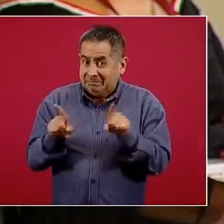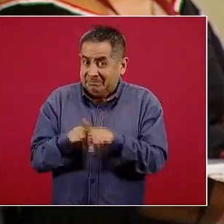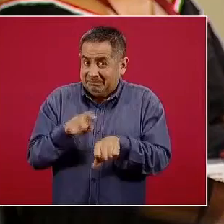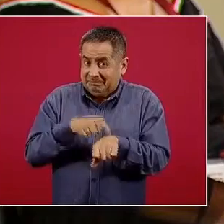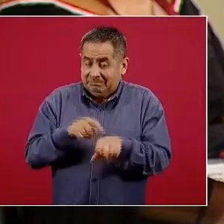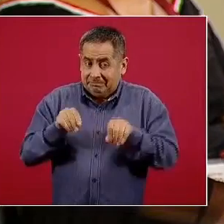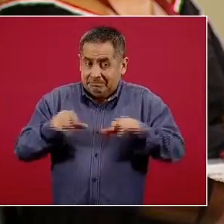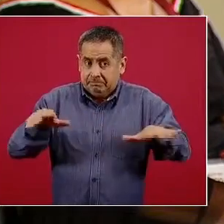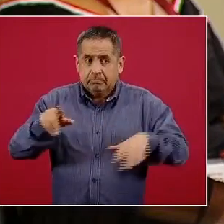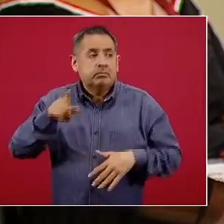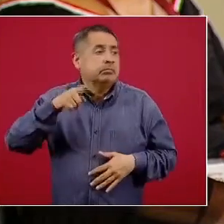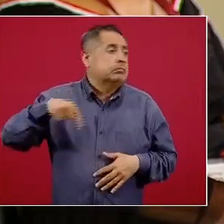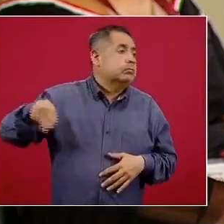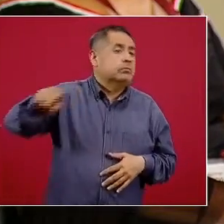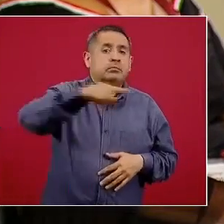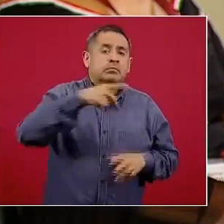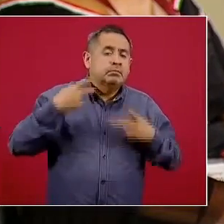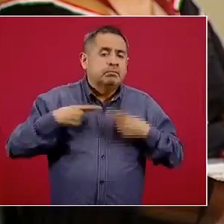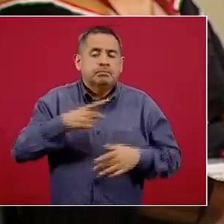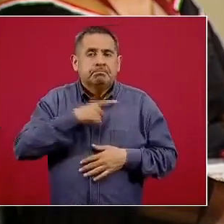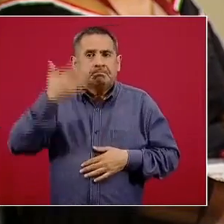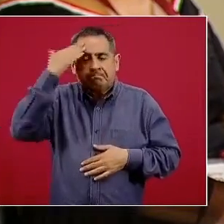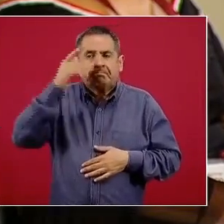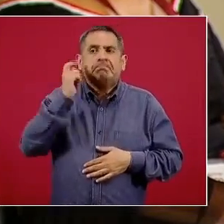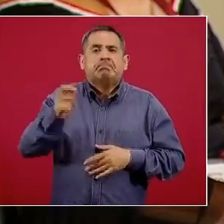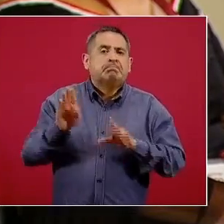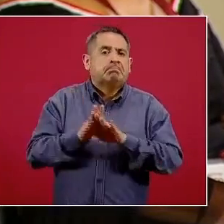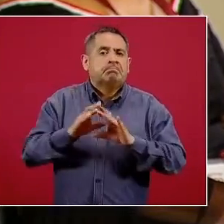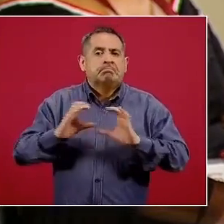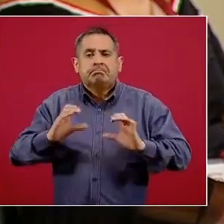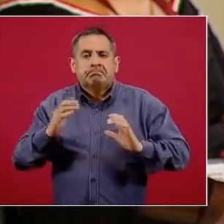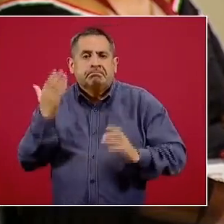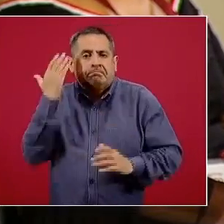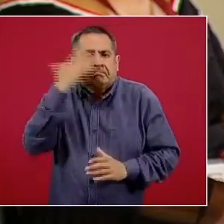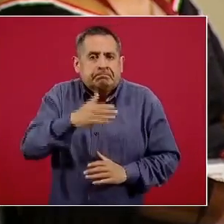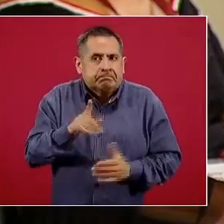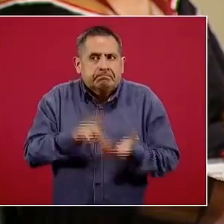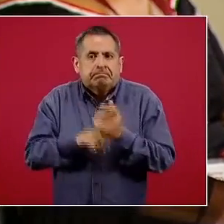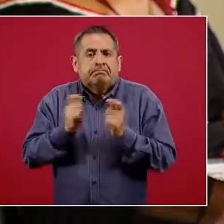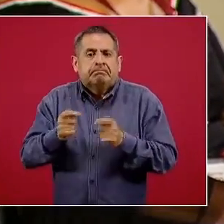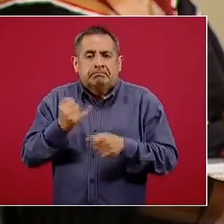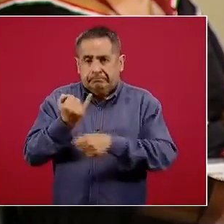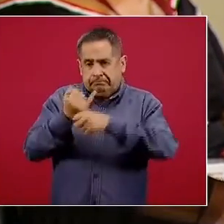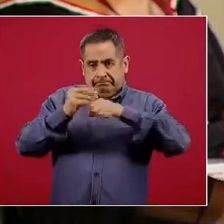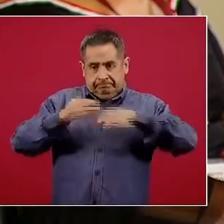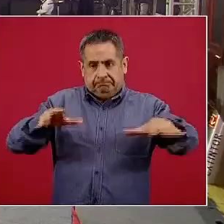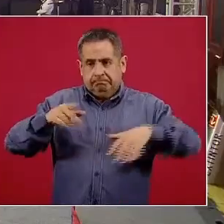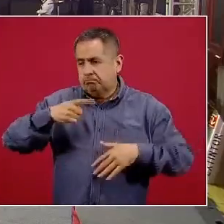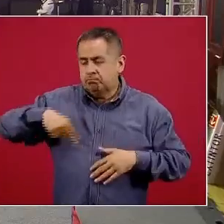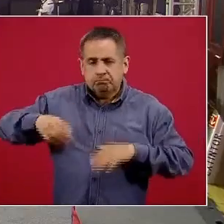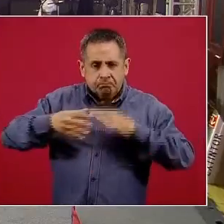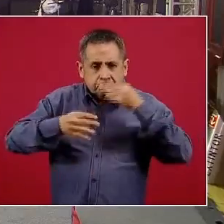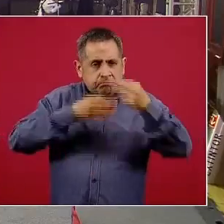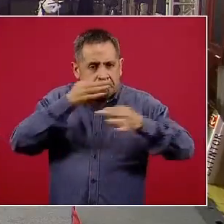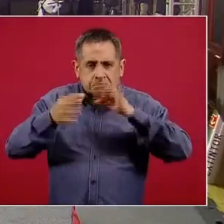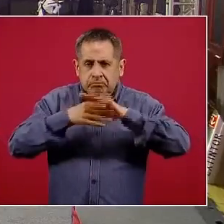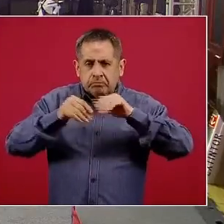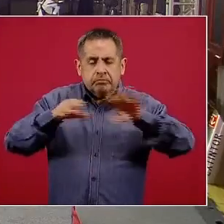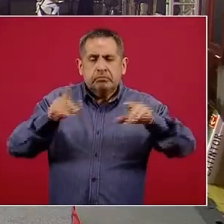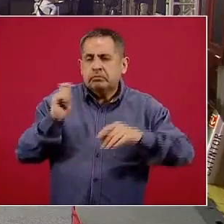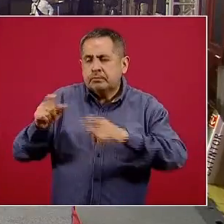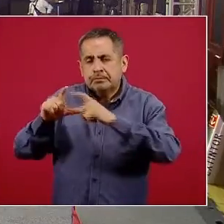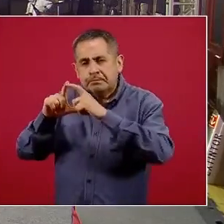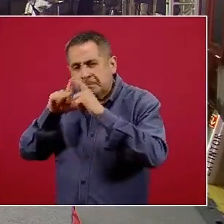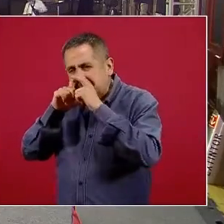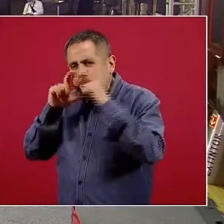para beneficio de su salud? Y al acercar la información de, digámoslo así, acercar la información de influenza